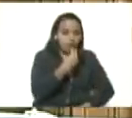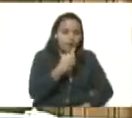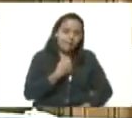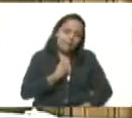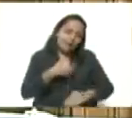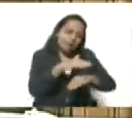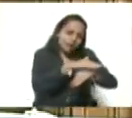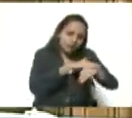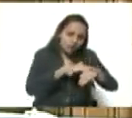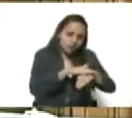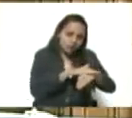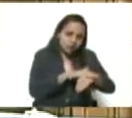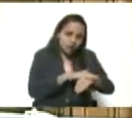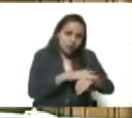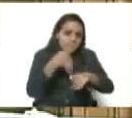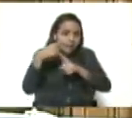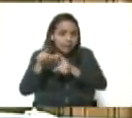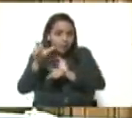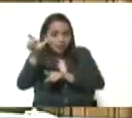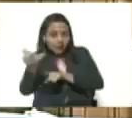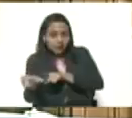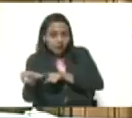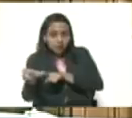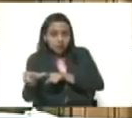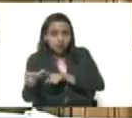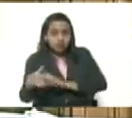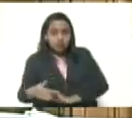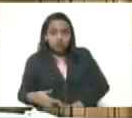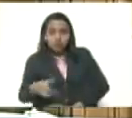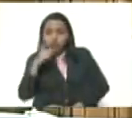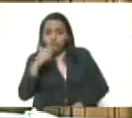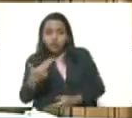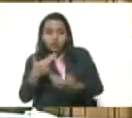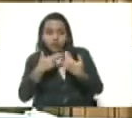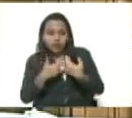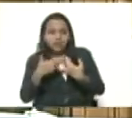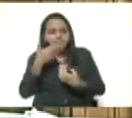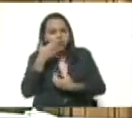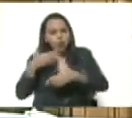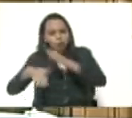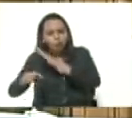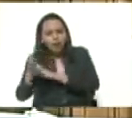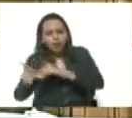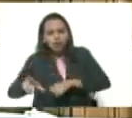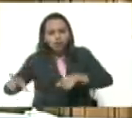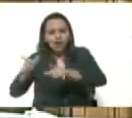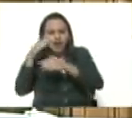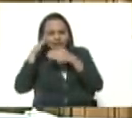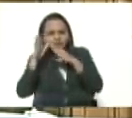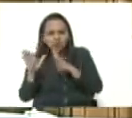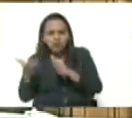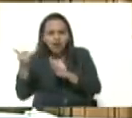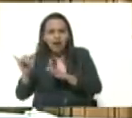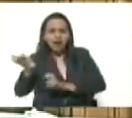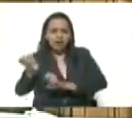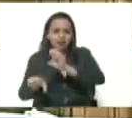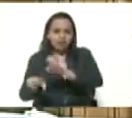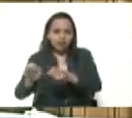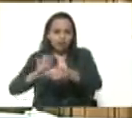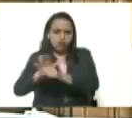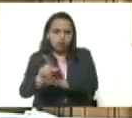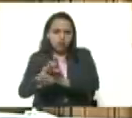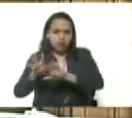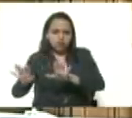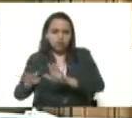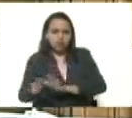perdón, y para los insensatos mi invitación a presentarse en los centros de atención para ser evaluados del